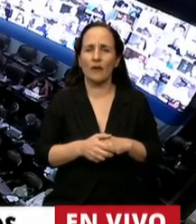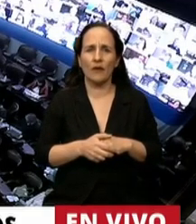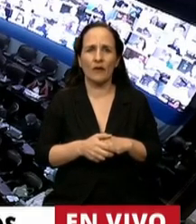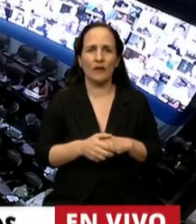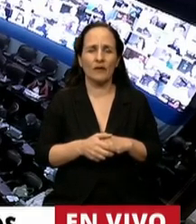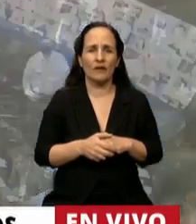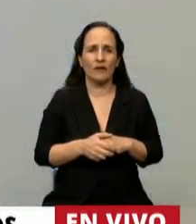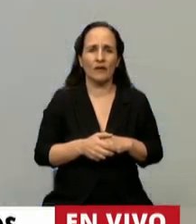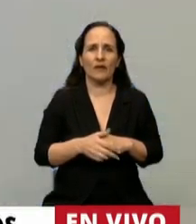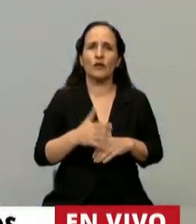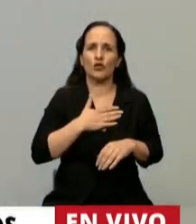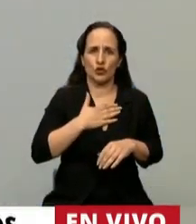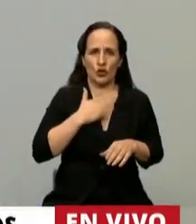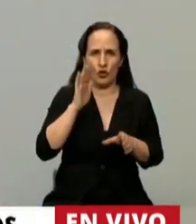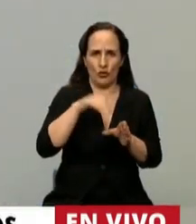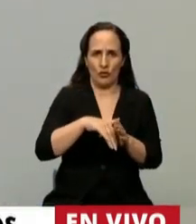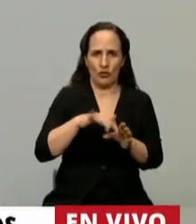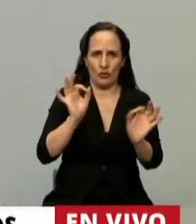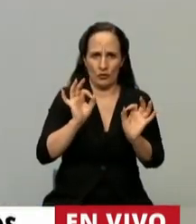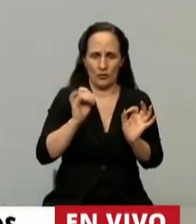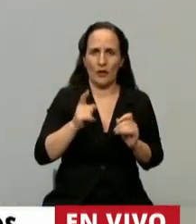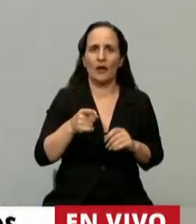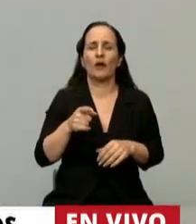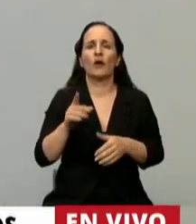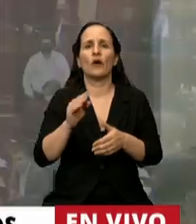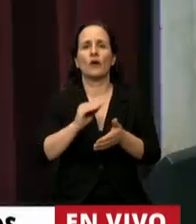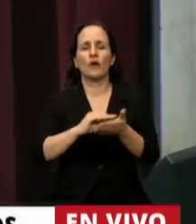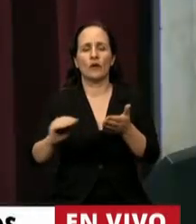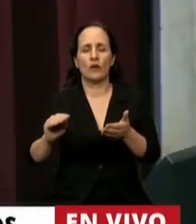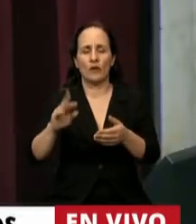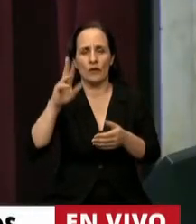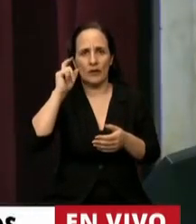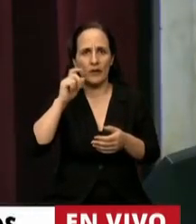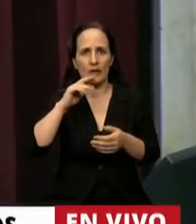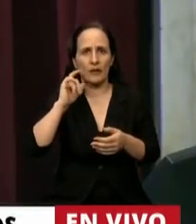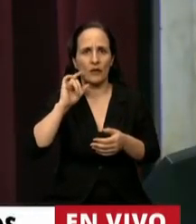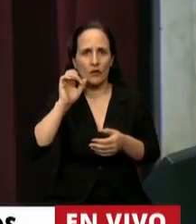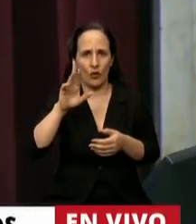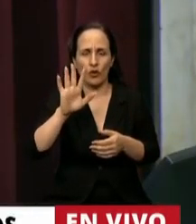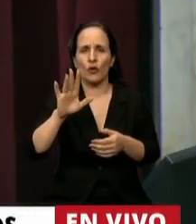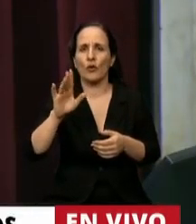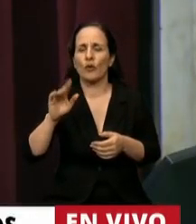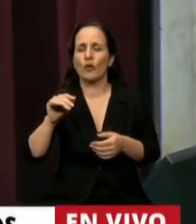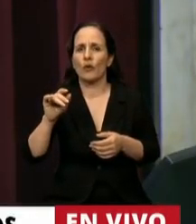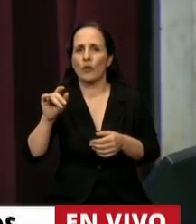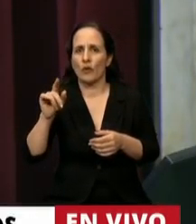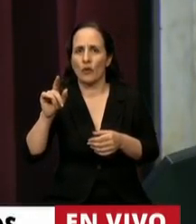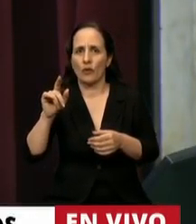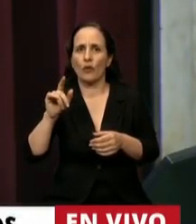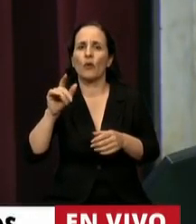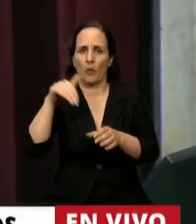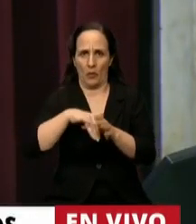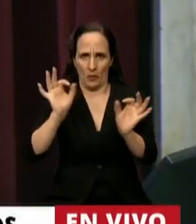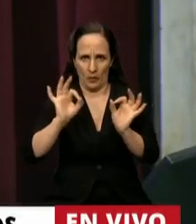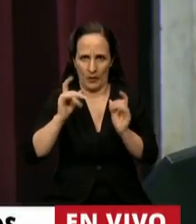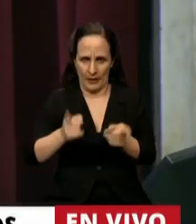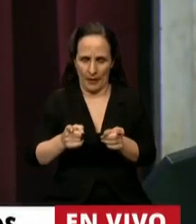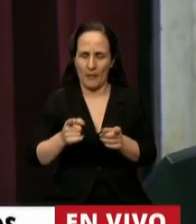Regidor Estela, presidente, mi abstención. Diputada Regidor Beledone Estela también hace constar la